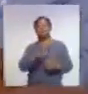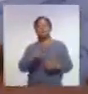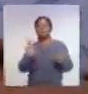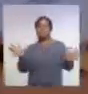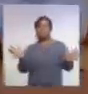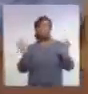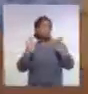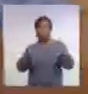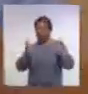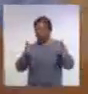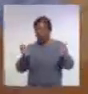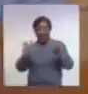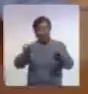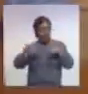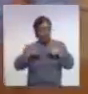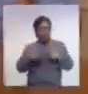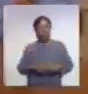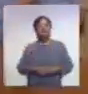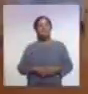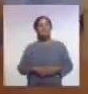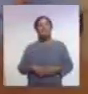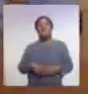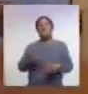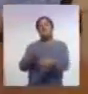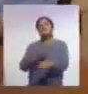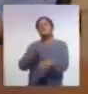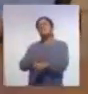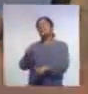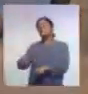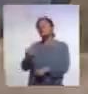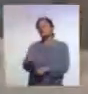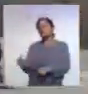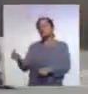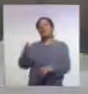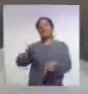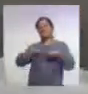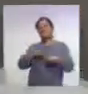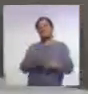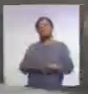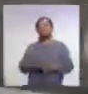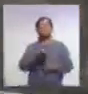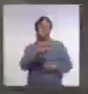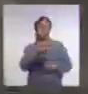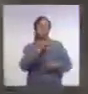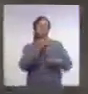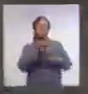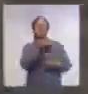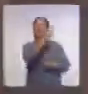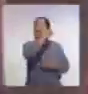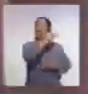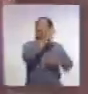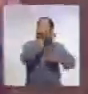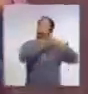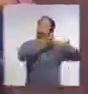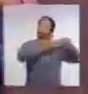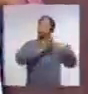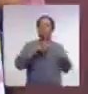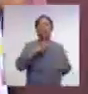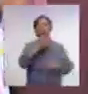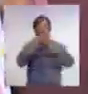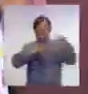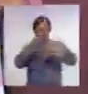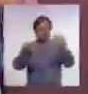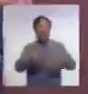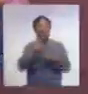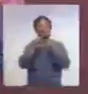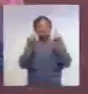estado de Tlaxcala con estas reformas? Claro, como sabemos también a través de estas cápsulas hemos venido comentando que Tlaxcala en el mes de septiembre